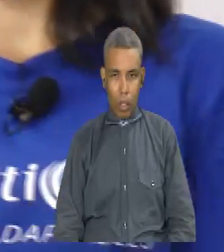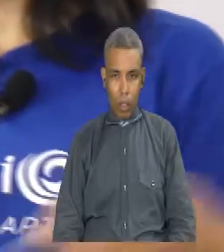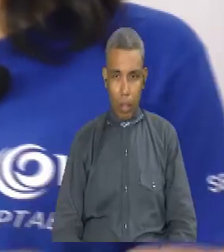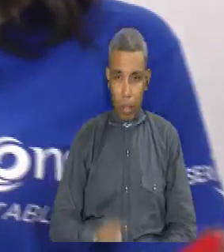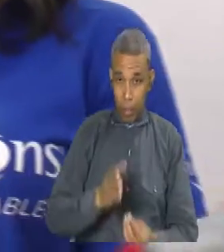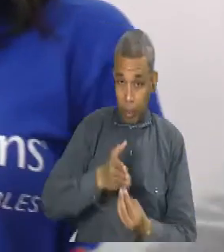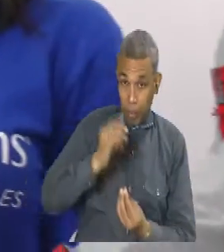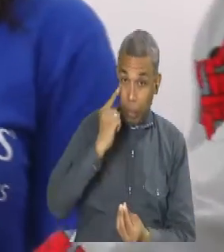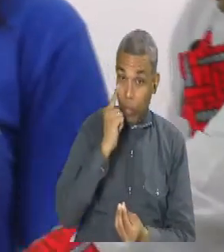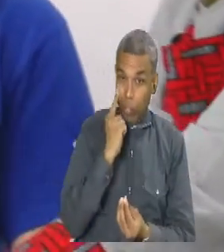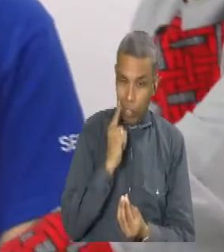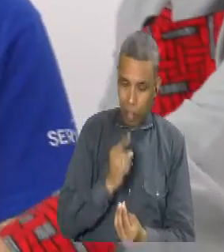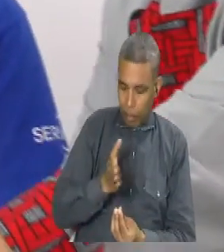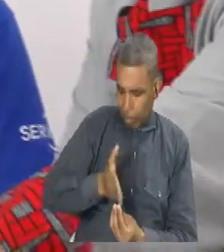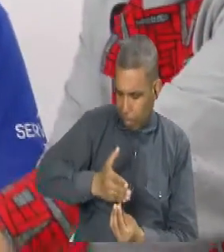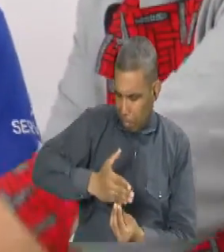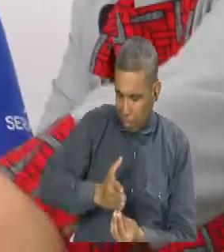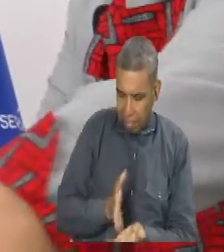este recipiente, en este bol.